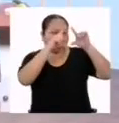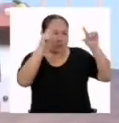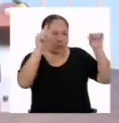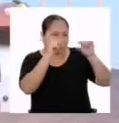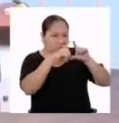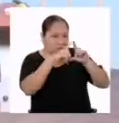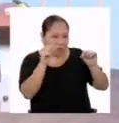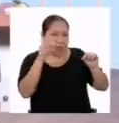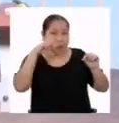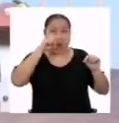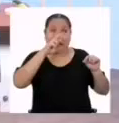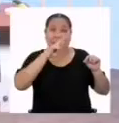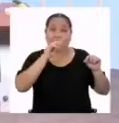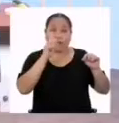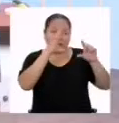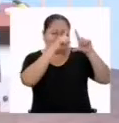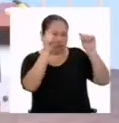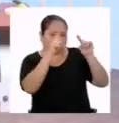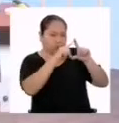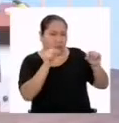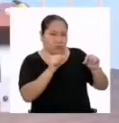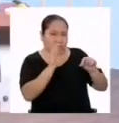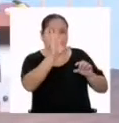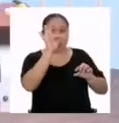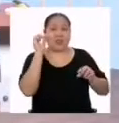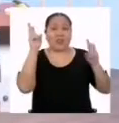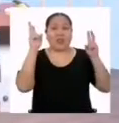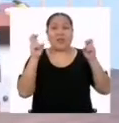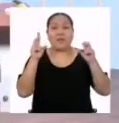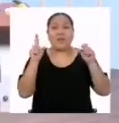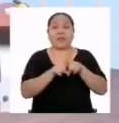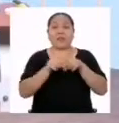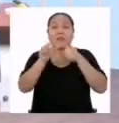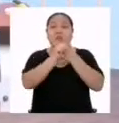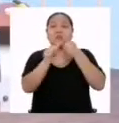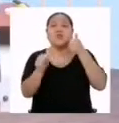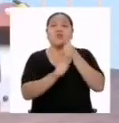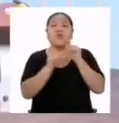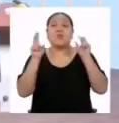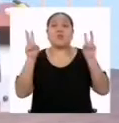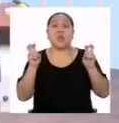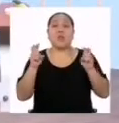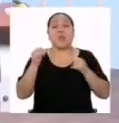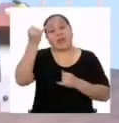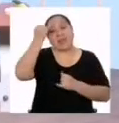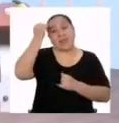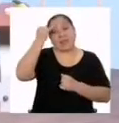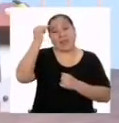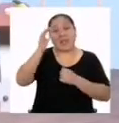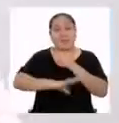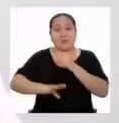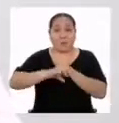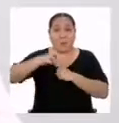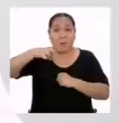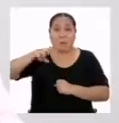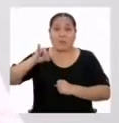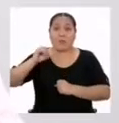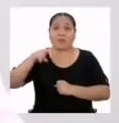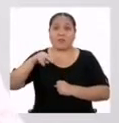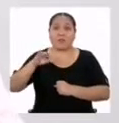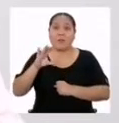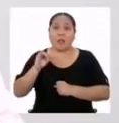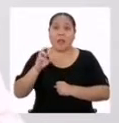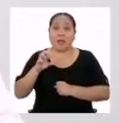del texto y los subtemas que aparecen en cada párrafo y las ideas principales. Ahora sí, empecemos. ¿Y no vamos